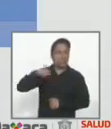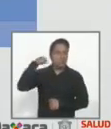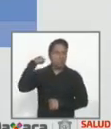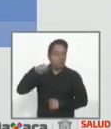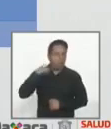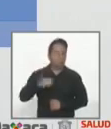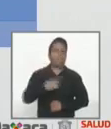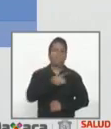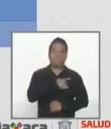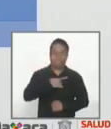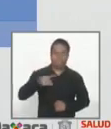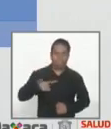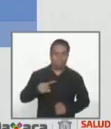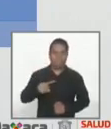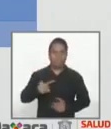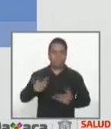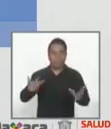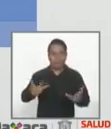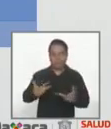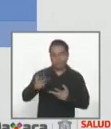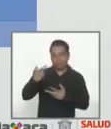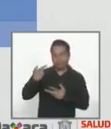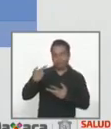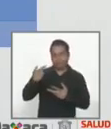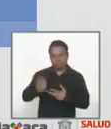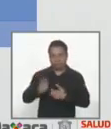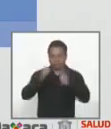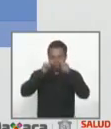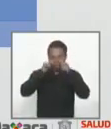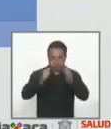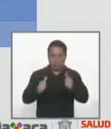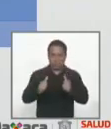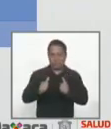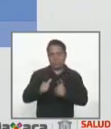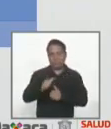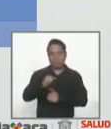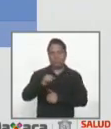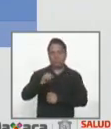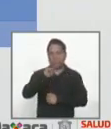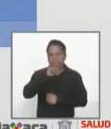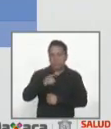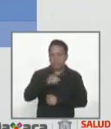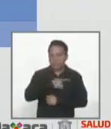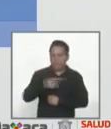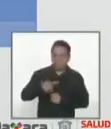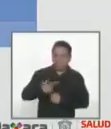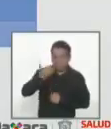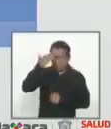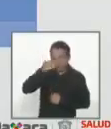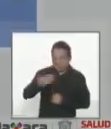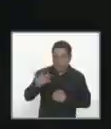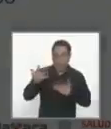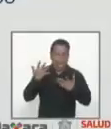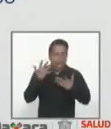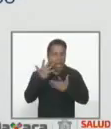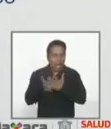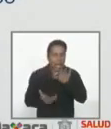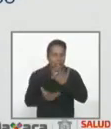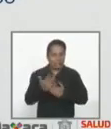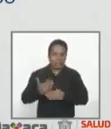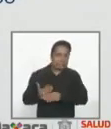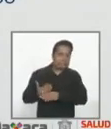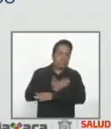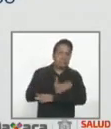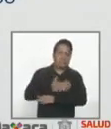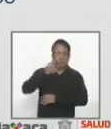retomar este tipo de accidentes y tratar de amortiguar estos factores de riesgo que